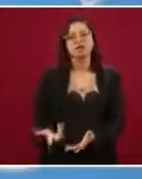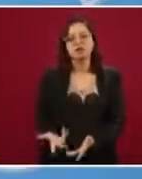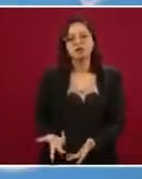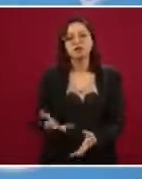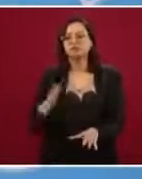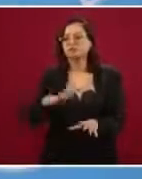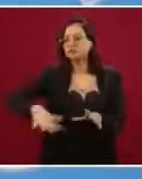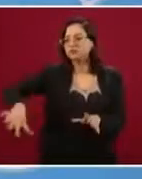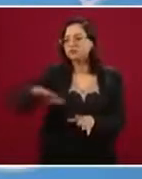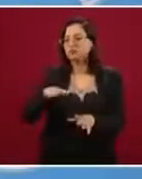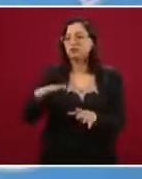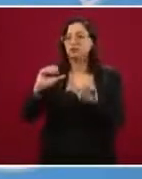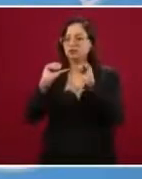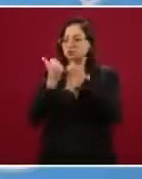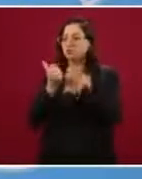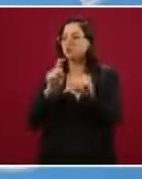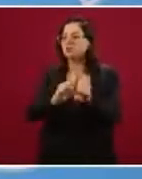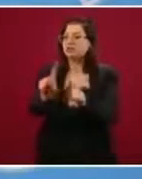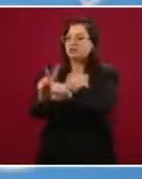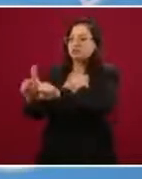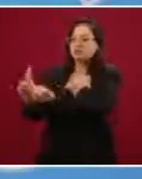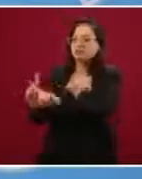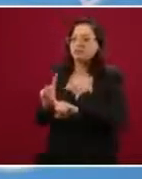la sociedad civil,